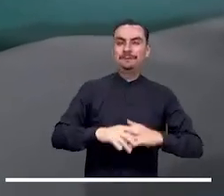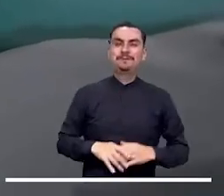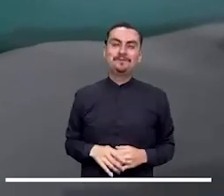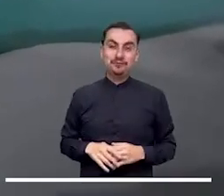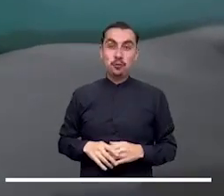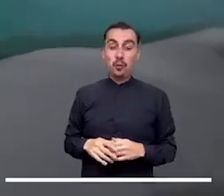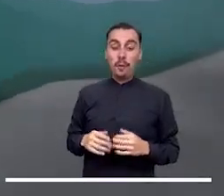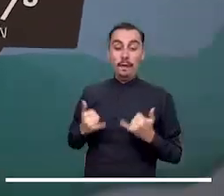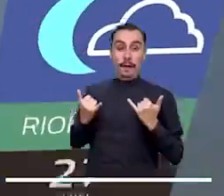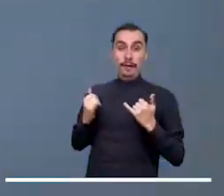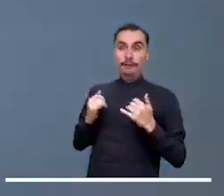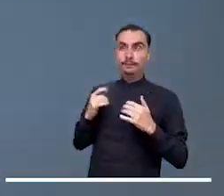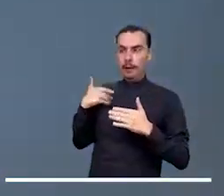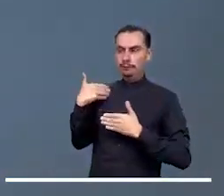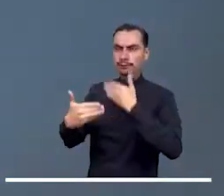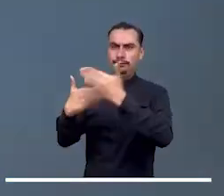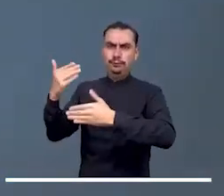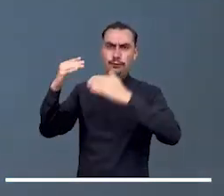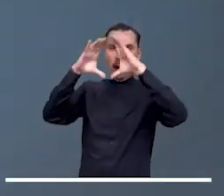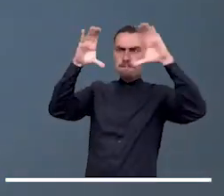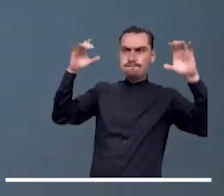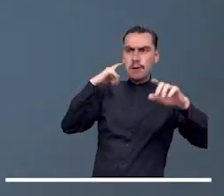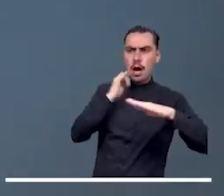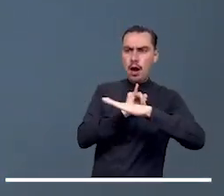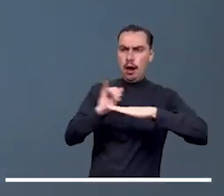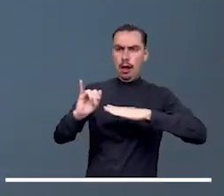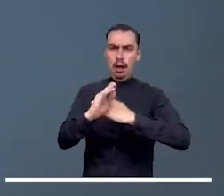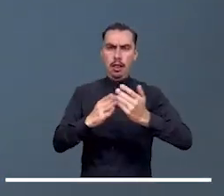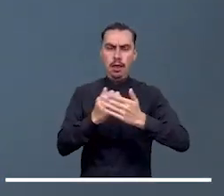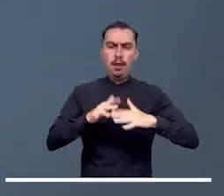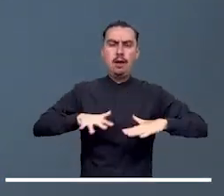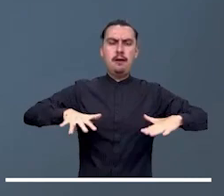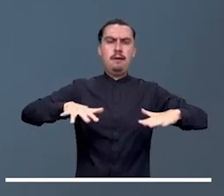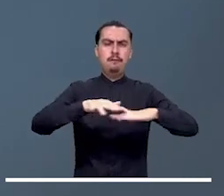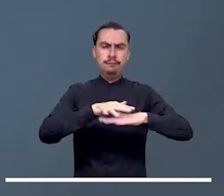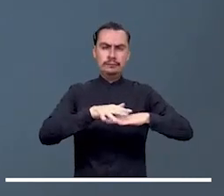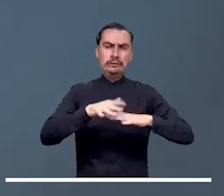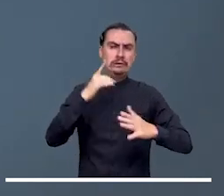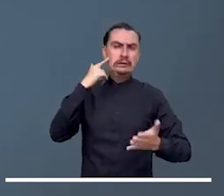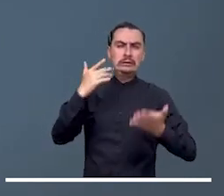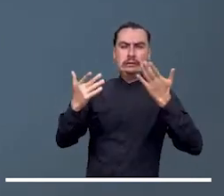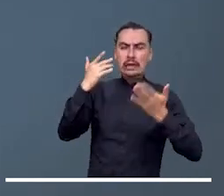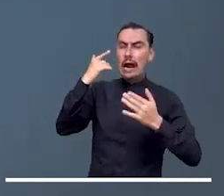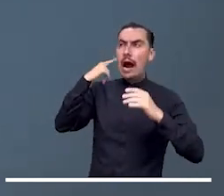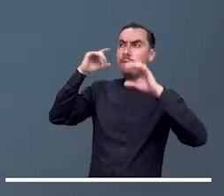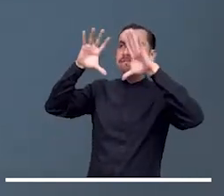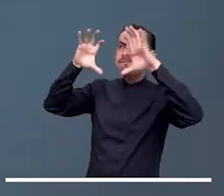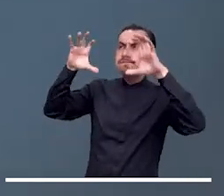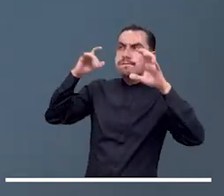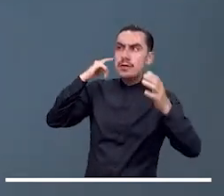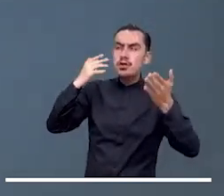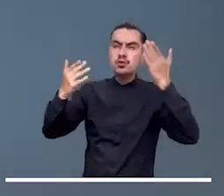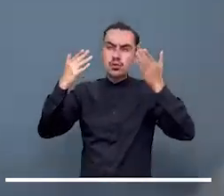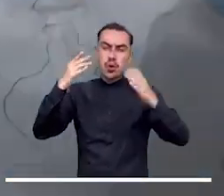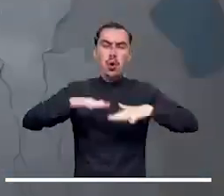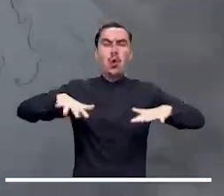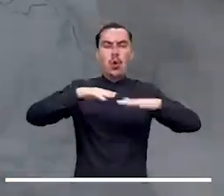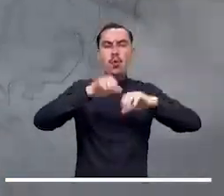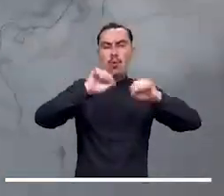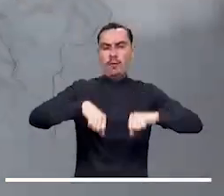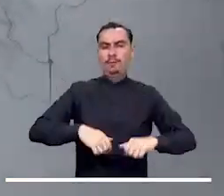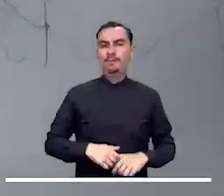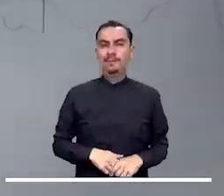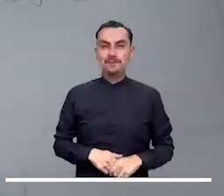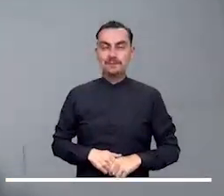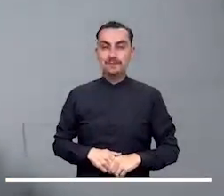Bolívar. Sobre el archipiélago de San Andrés y Providencia se cierne un cielo marcadamente cubierto que desencadenará algunas lluvias de ligera